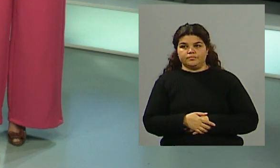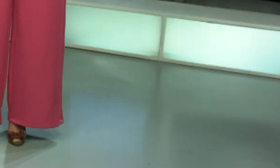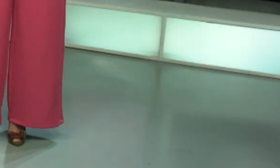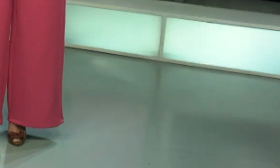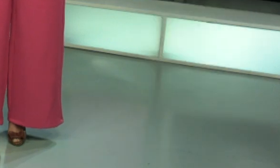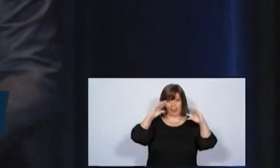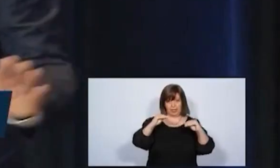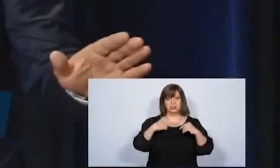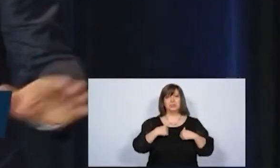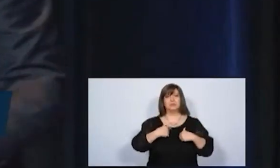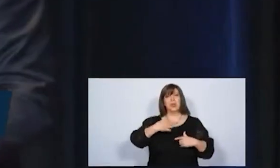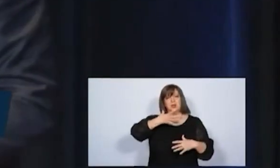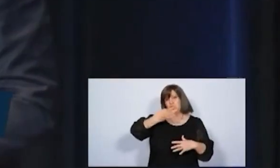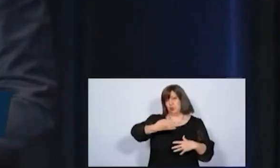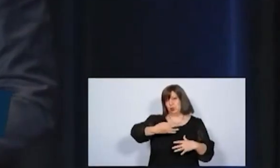¡Gracias!